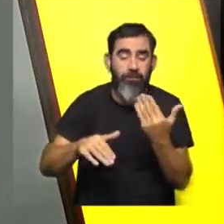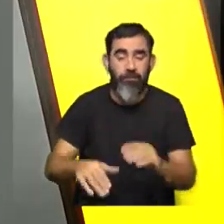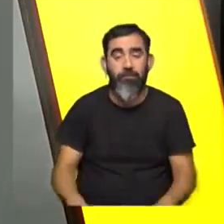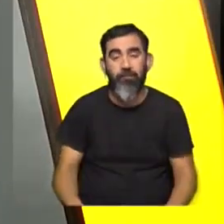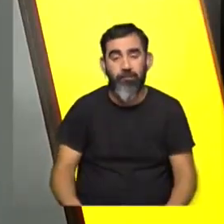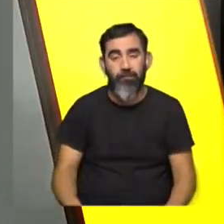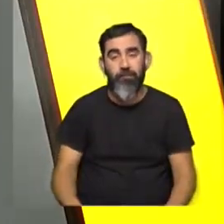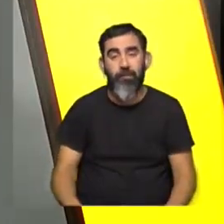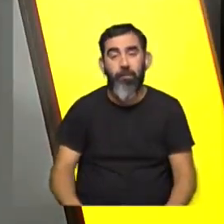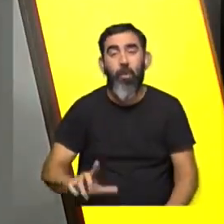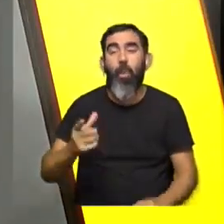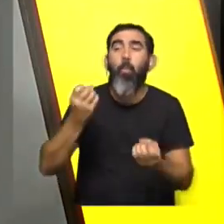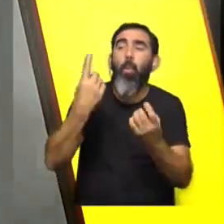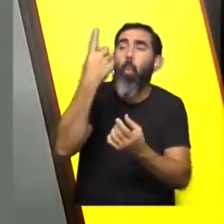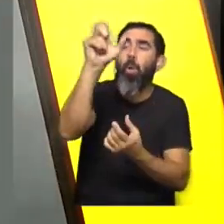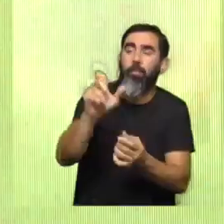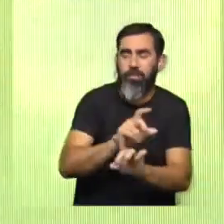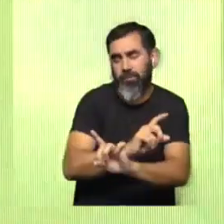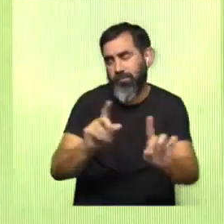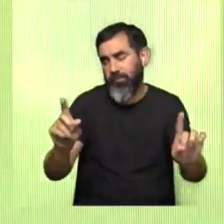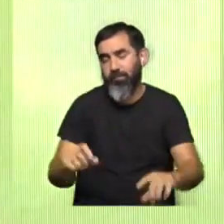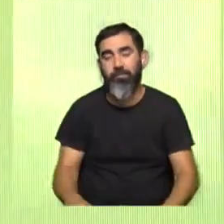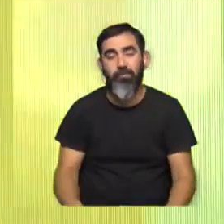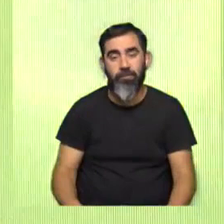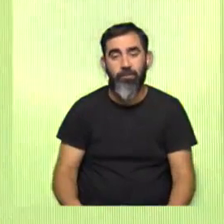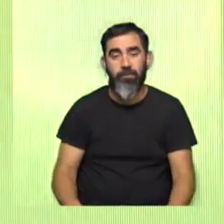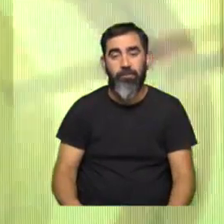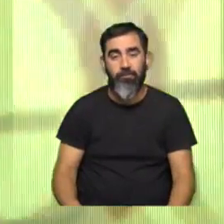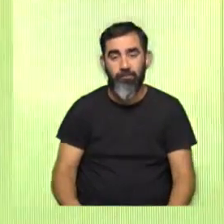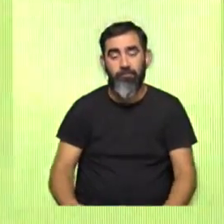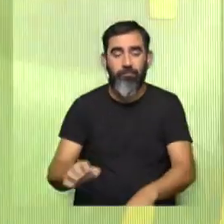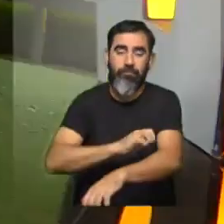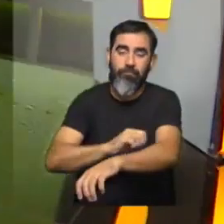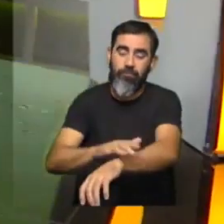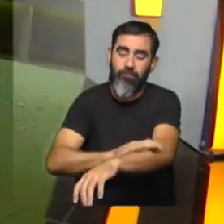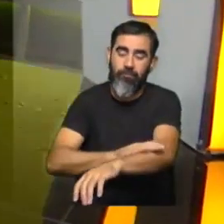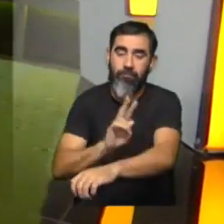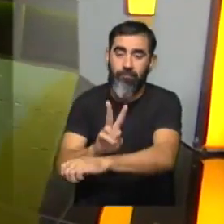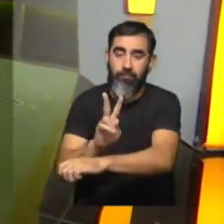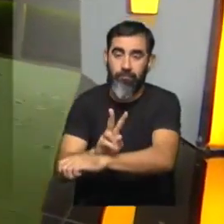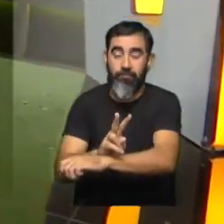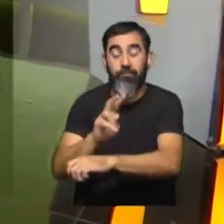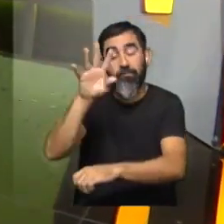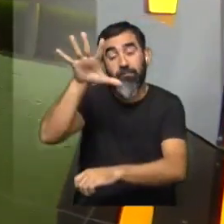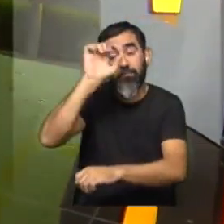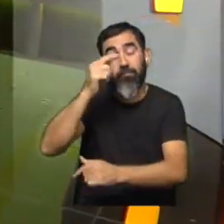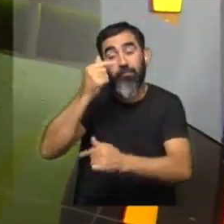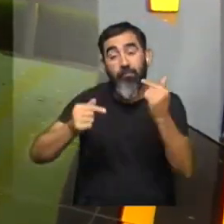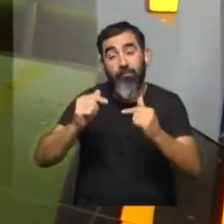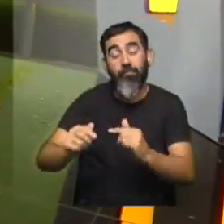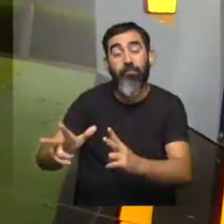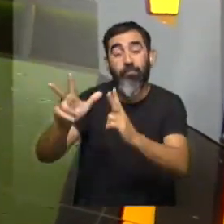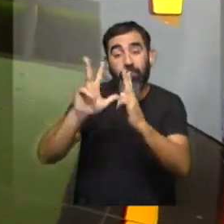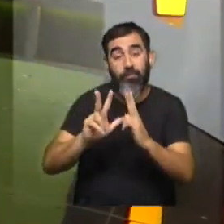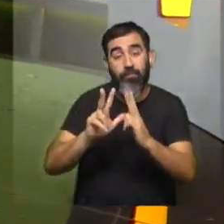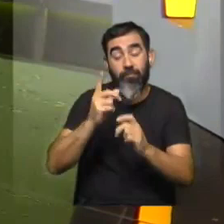no. Pero que no hay una persona. O sea, clarísimo, todos con repelentes. Todos con repelentes. Vamos a recordar un poquito algunas de las cosas que nos decía